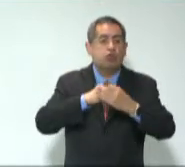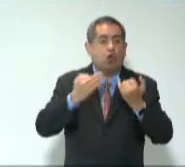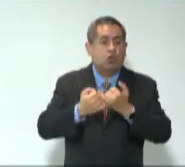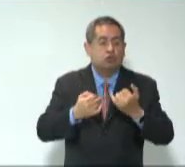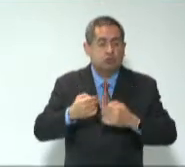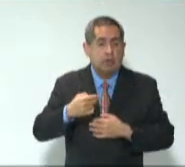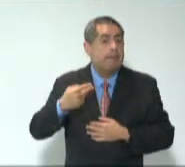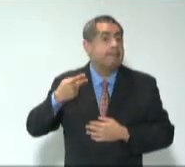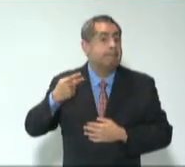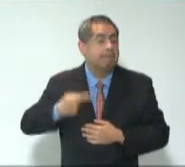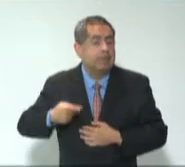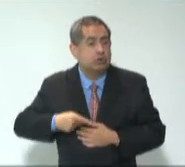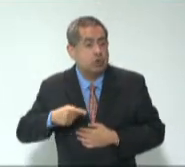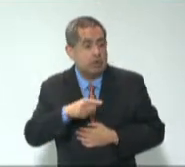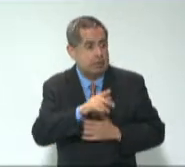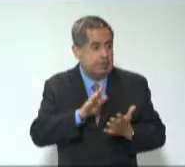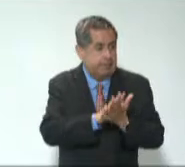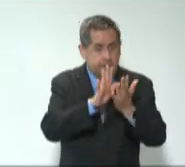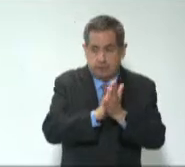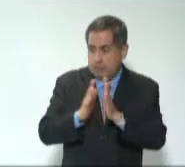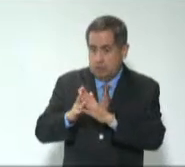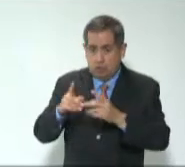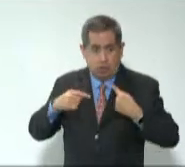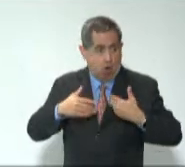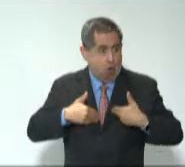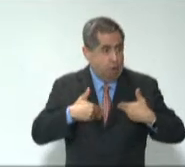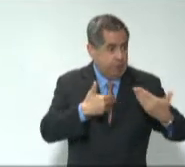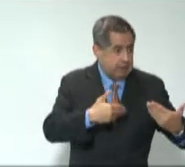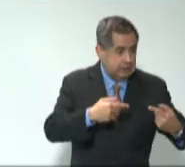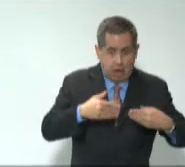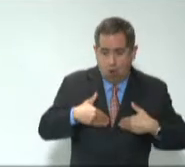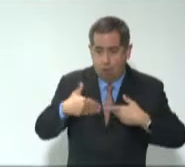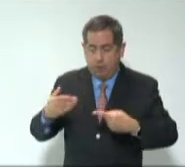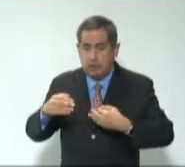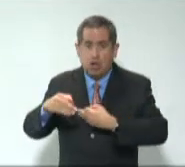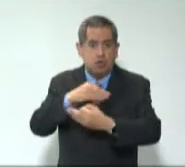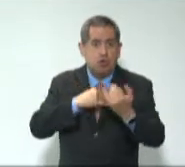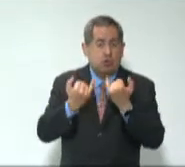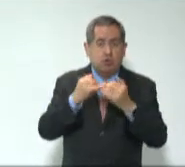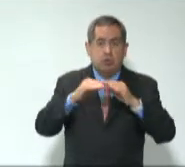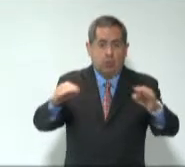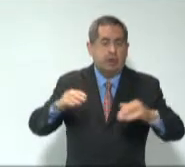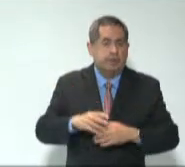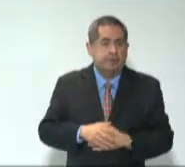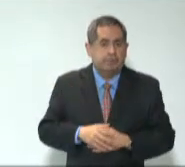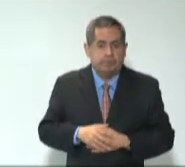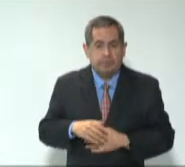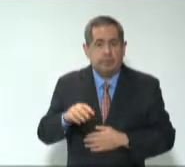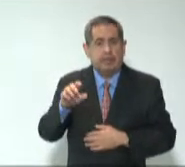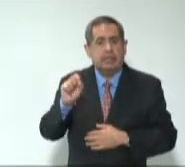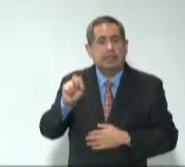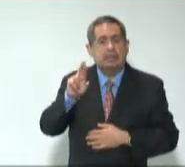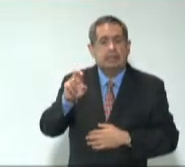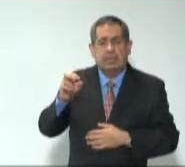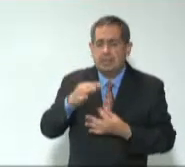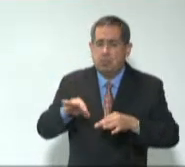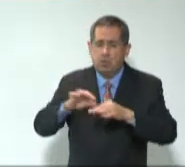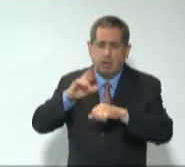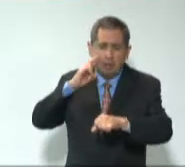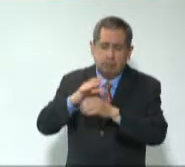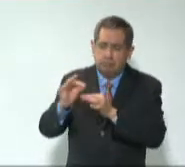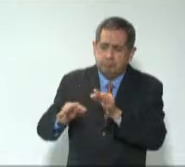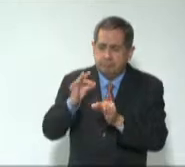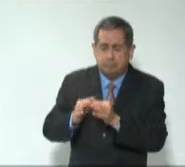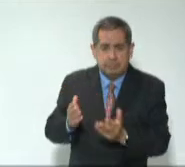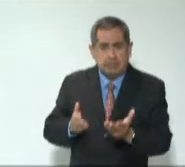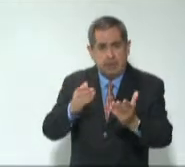mismos eh participantes de la comunidad la secretaría de relaciones exteriores tiene un papel fundamental en